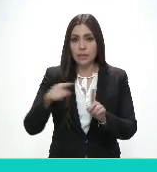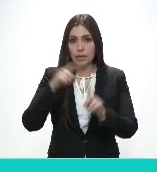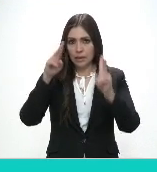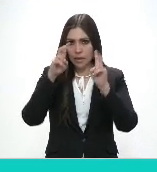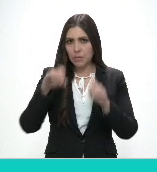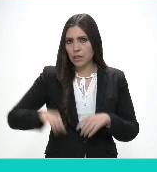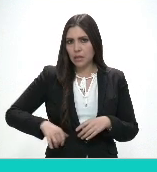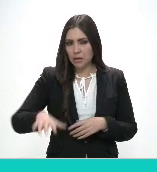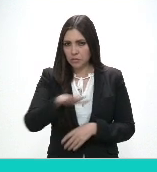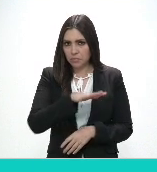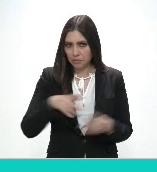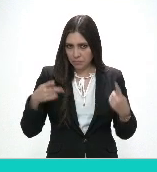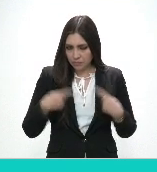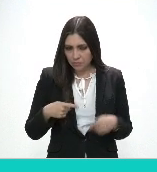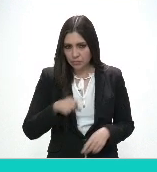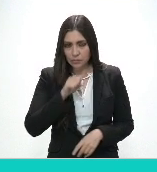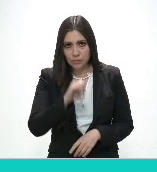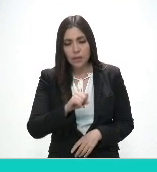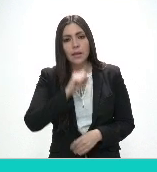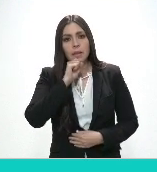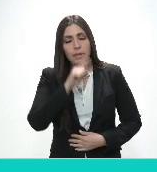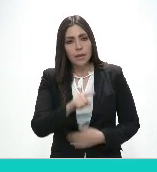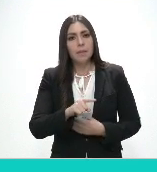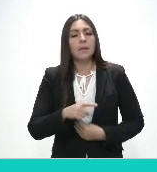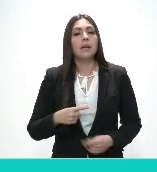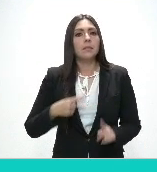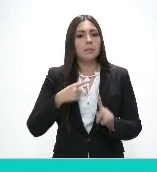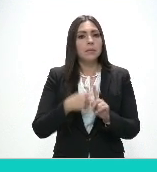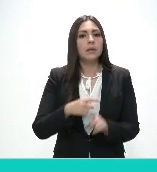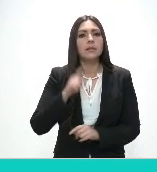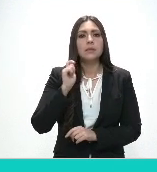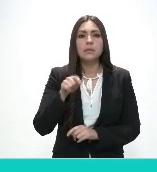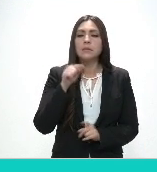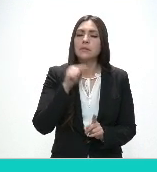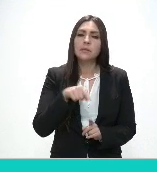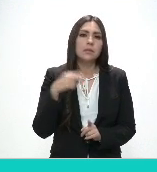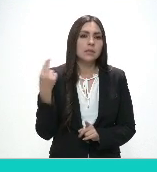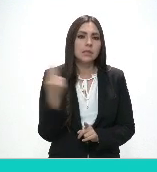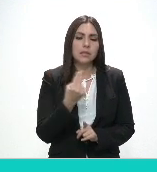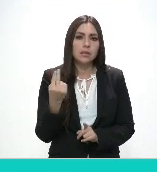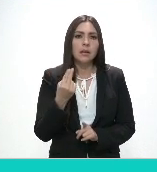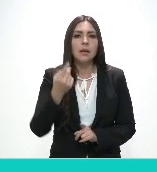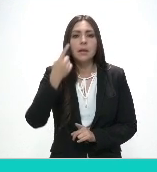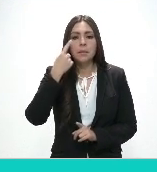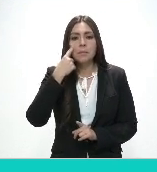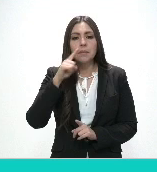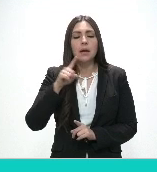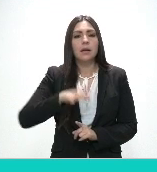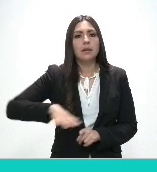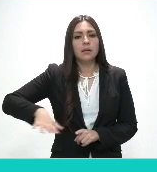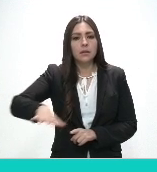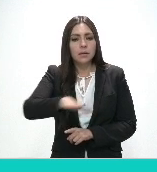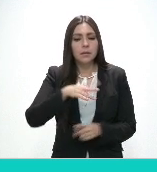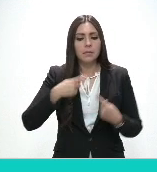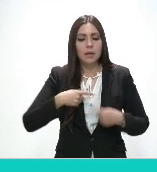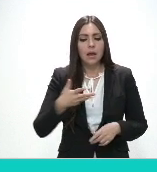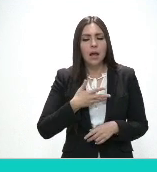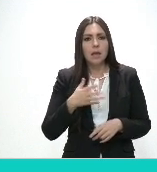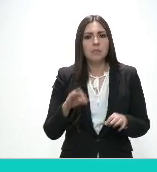público sino que además es una condición indispensable para que en una sociedad democrática